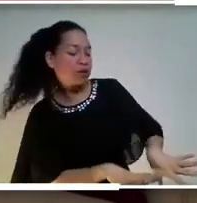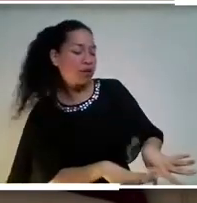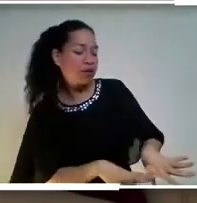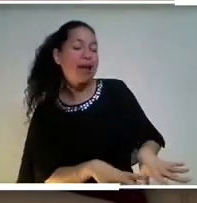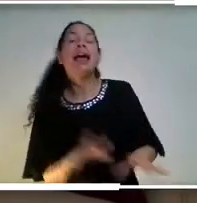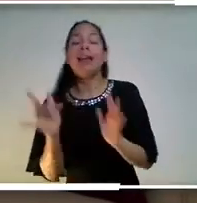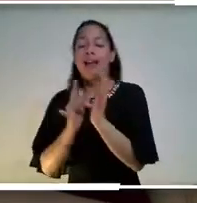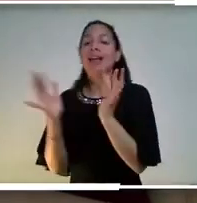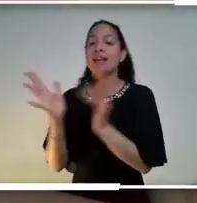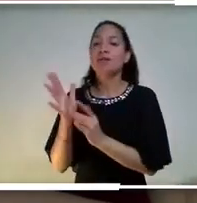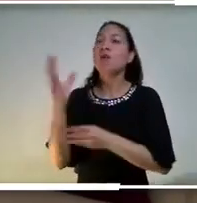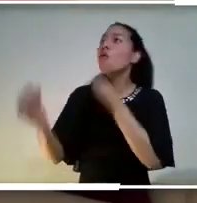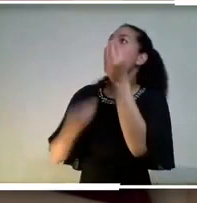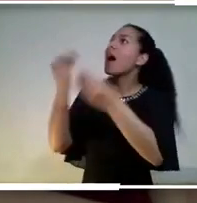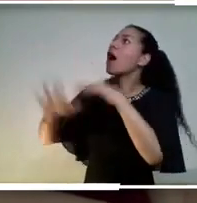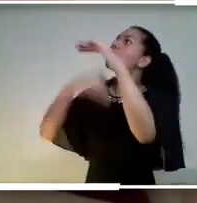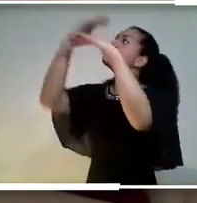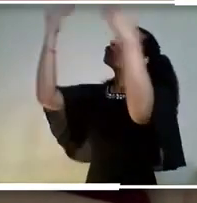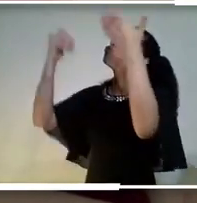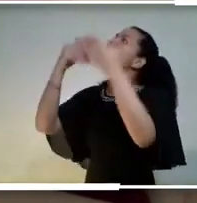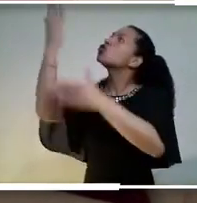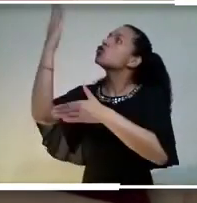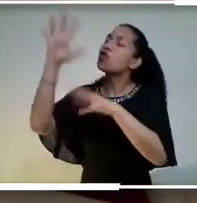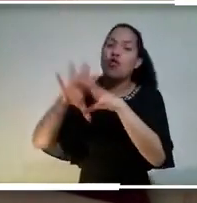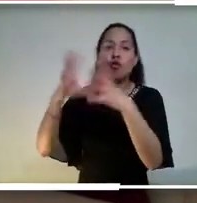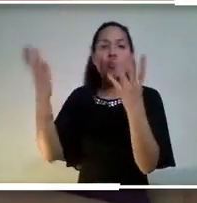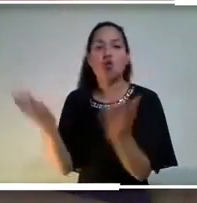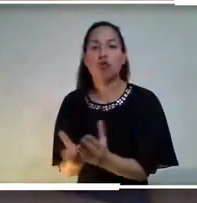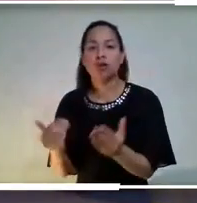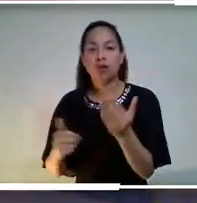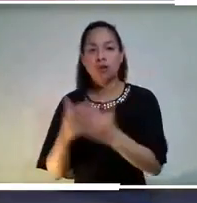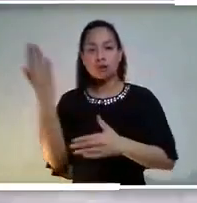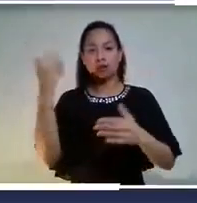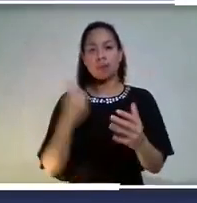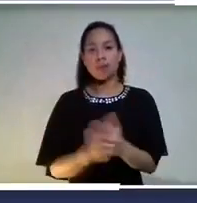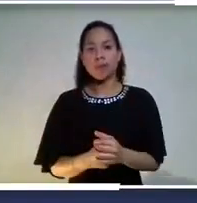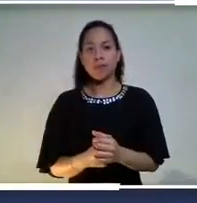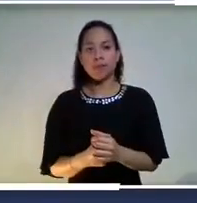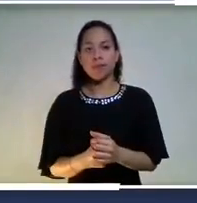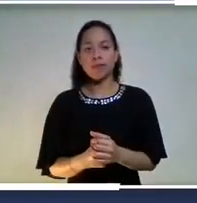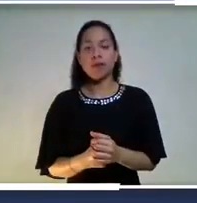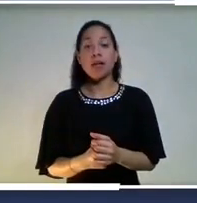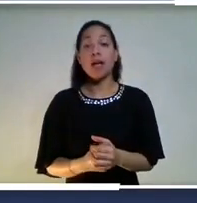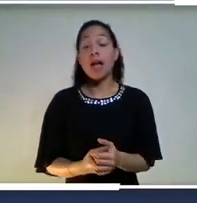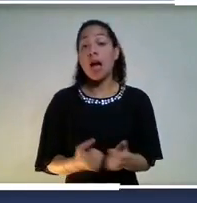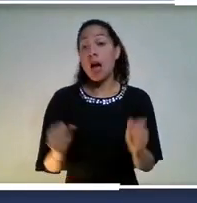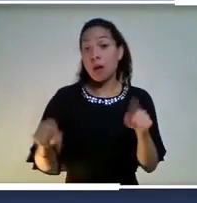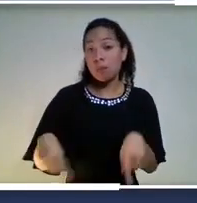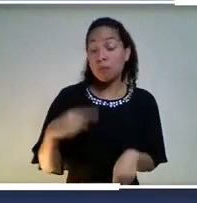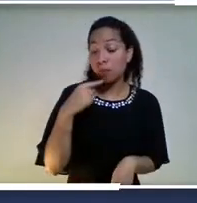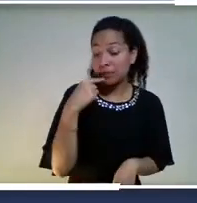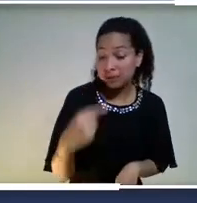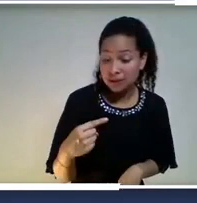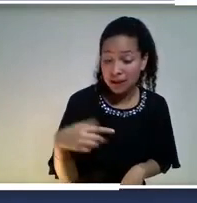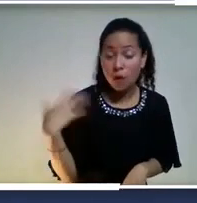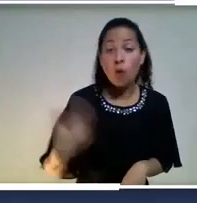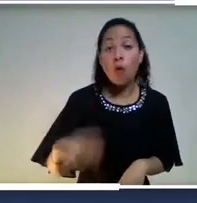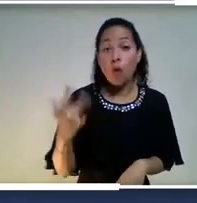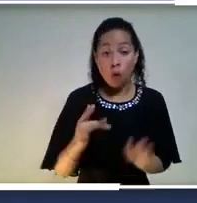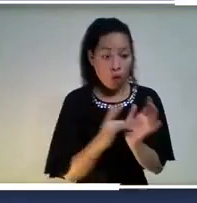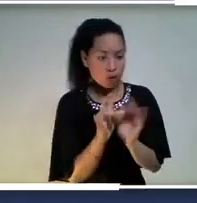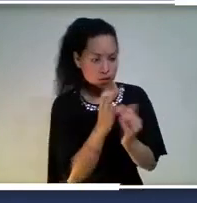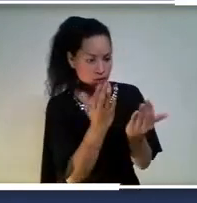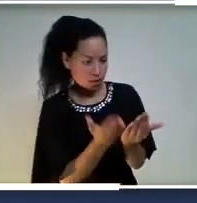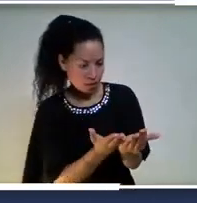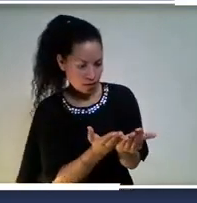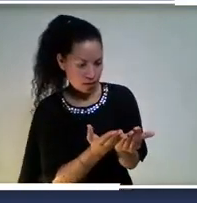vemos este gráfico a mí me llamó la atención y podría ser una lista muy larga qué curioso que por cada verdad bíblica el se las ha ingeniado para